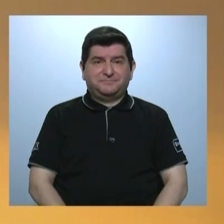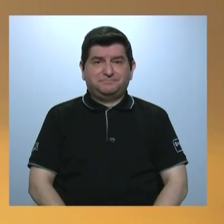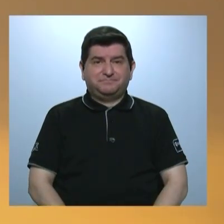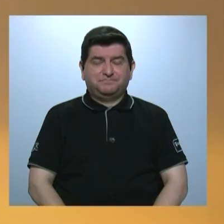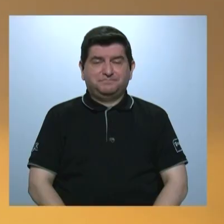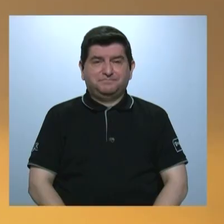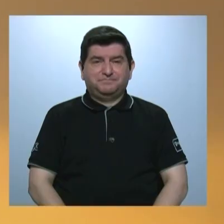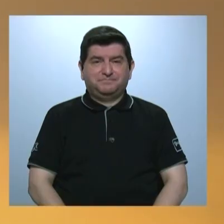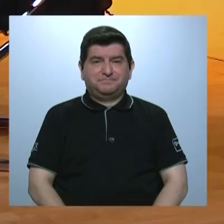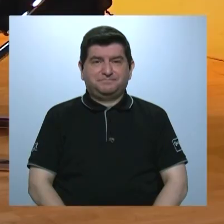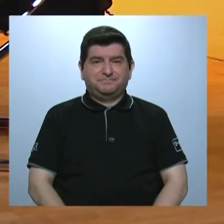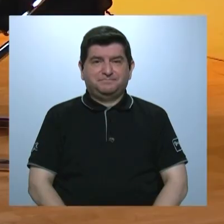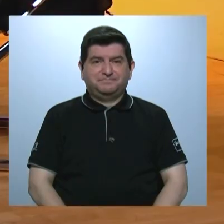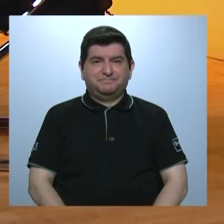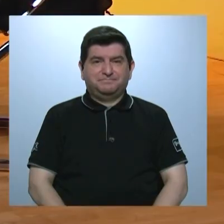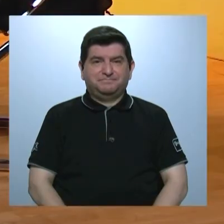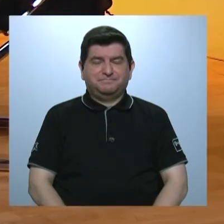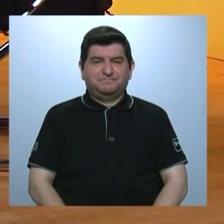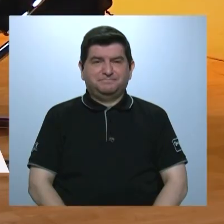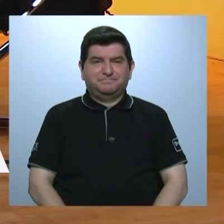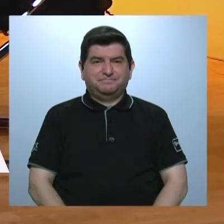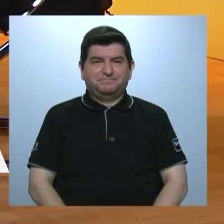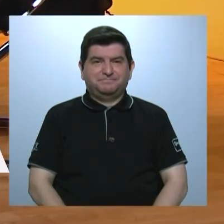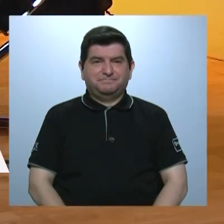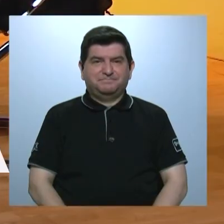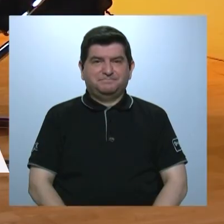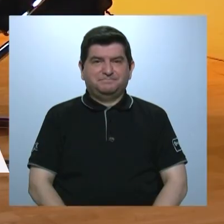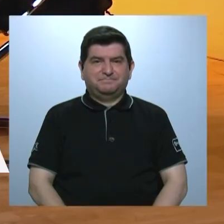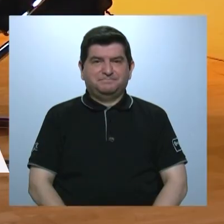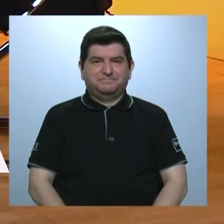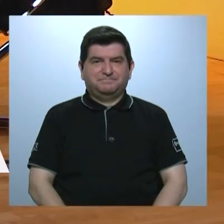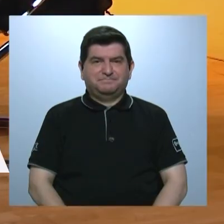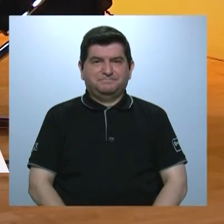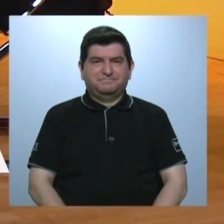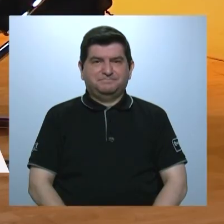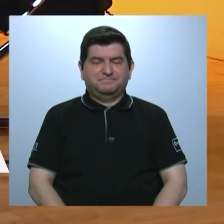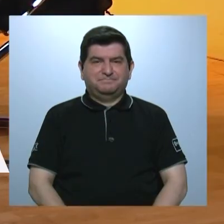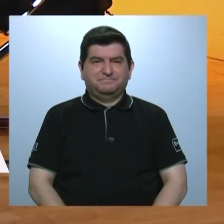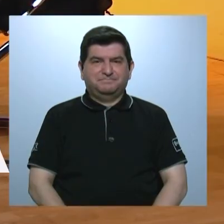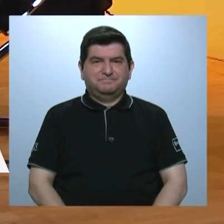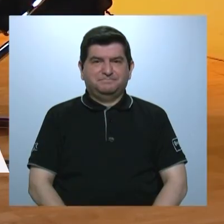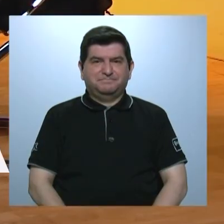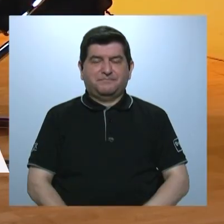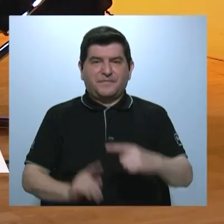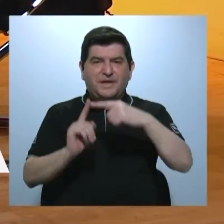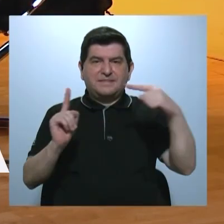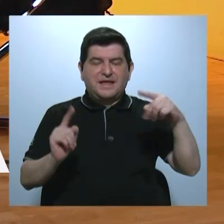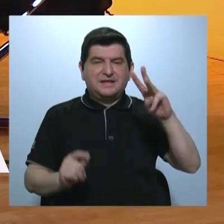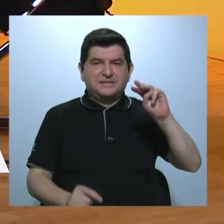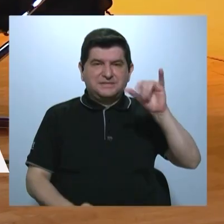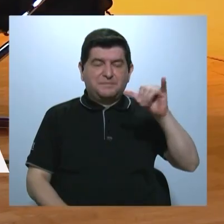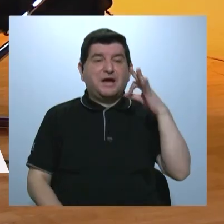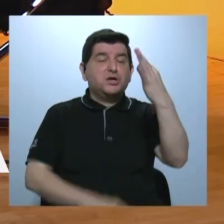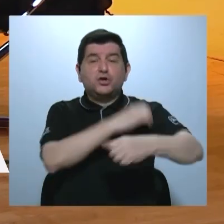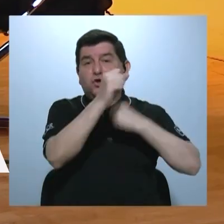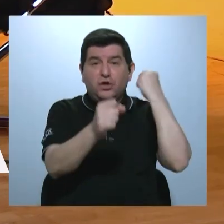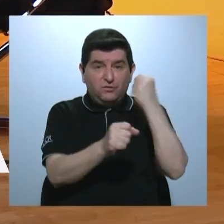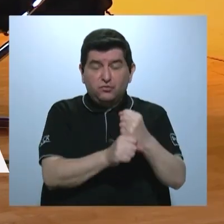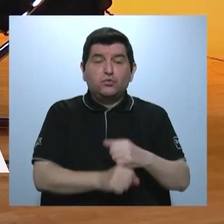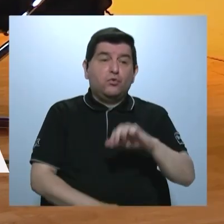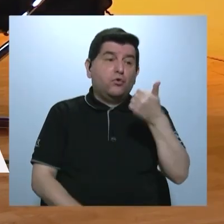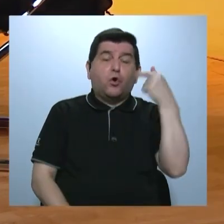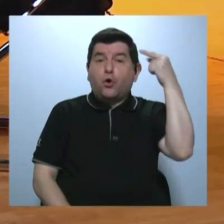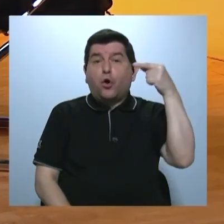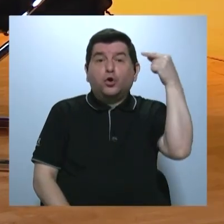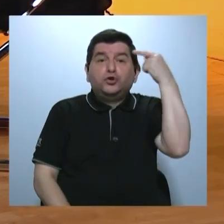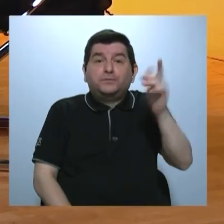bueno, va a haber a partir de mayo del año entrante otro